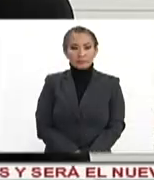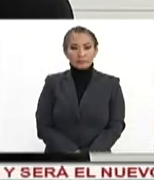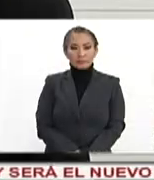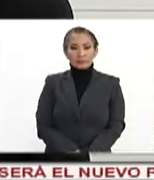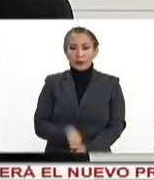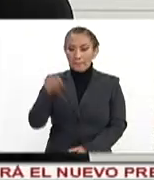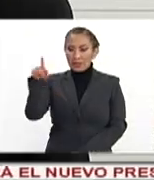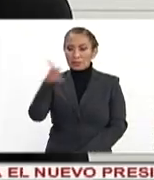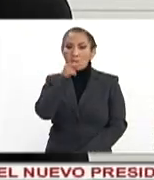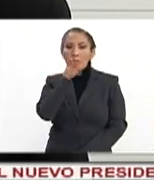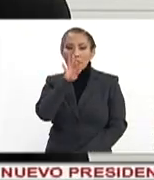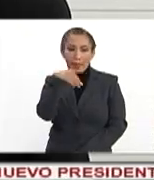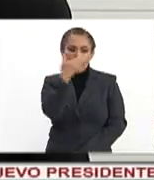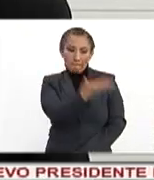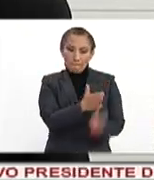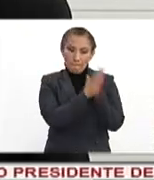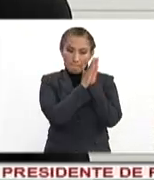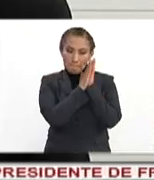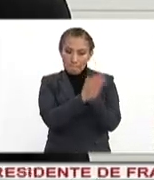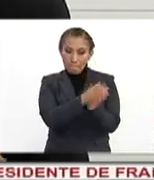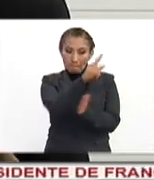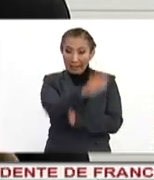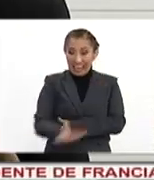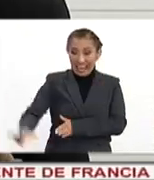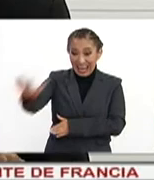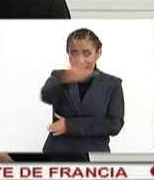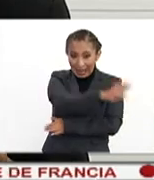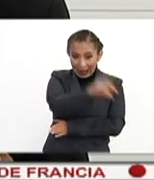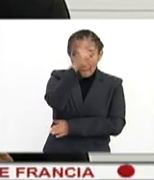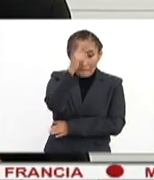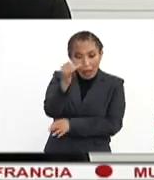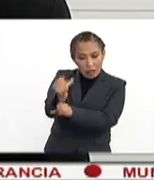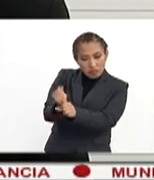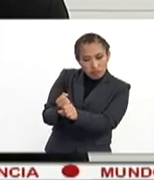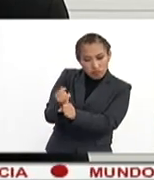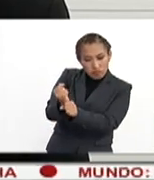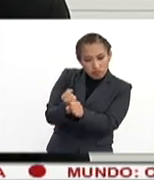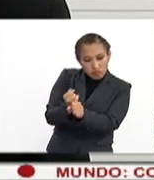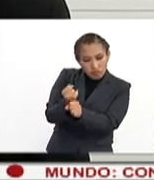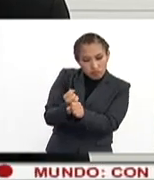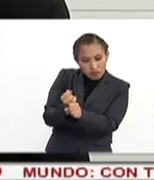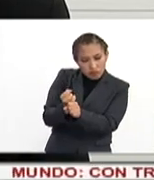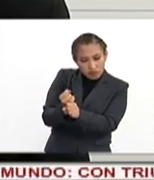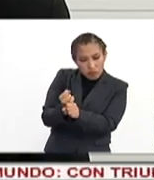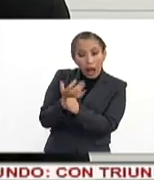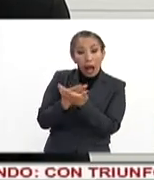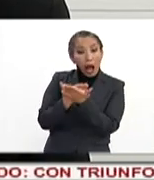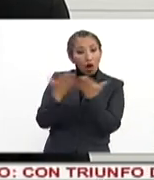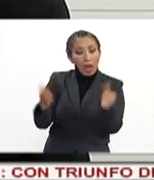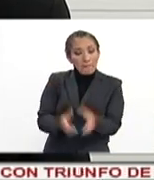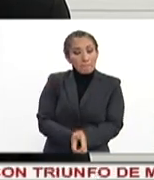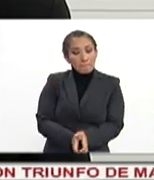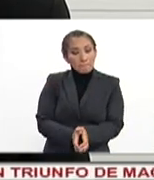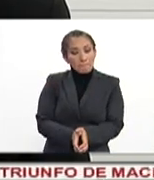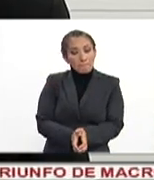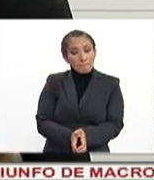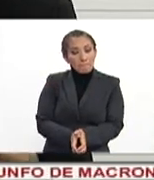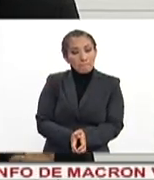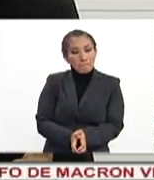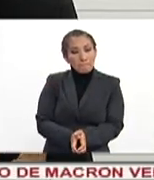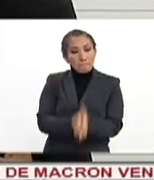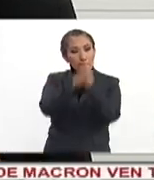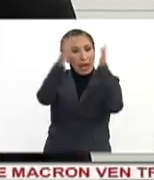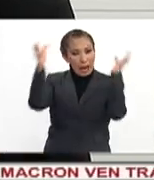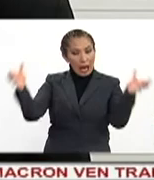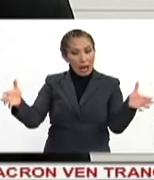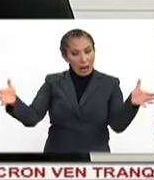Los propios padres pidieron que el área de aplicación del LIDAR sea ahora, y